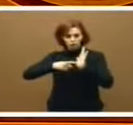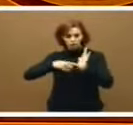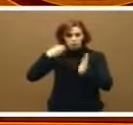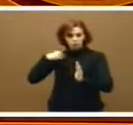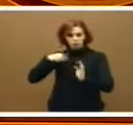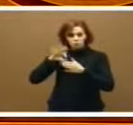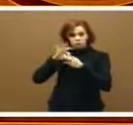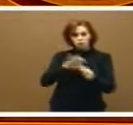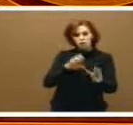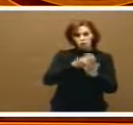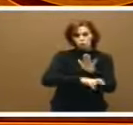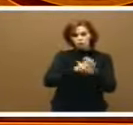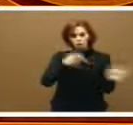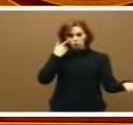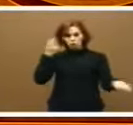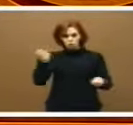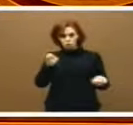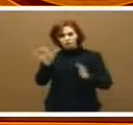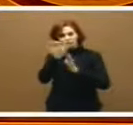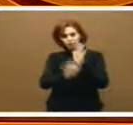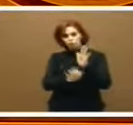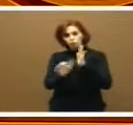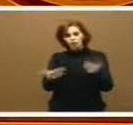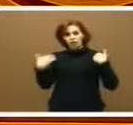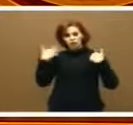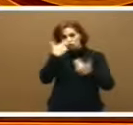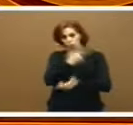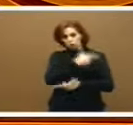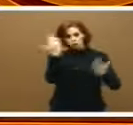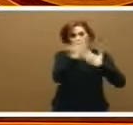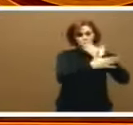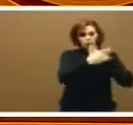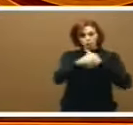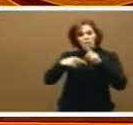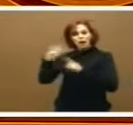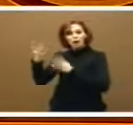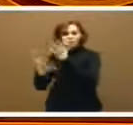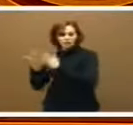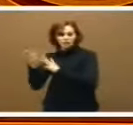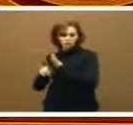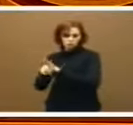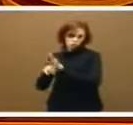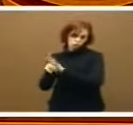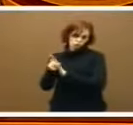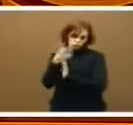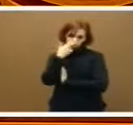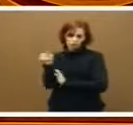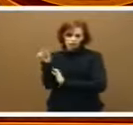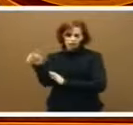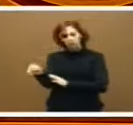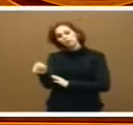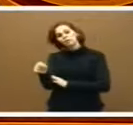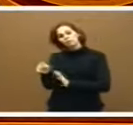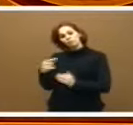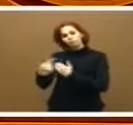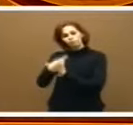que se regula el Estatuto de los Cargos Públicos del Gobierno y la Administración de la Comunidad Autónoma de Extremadura, dictamen que fue modificado tras